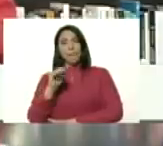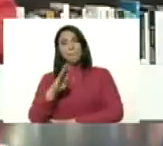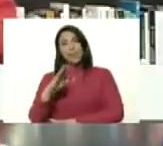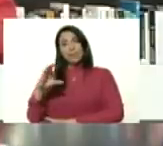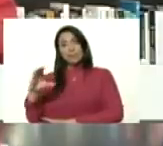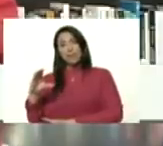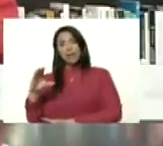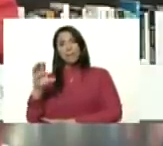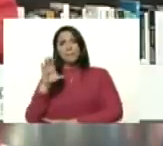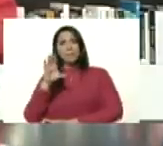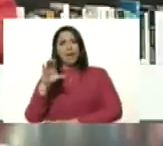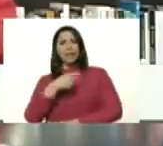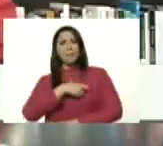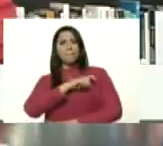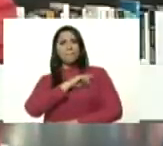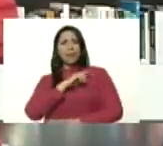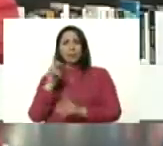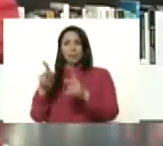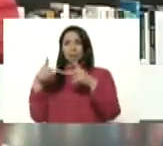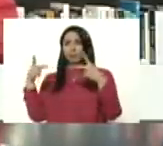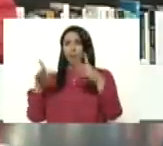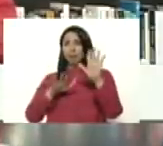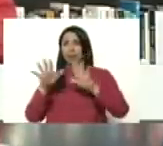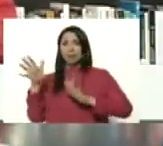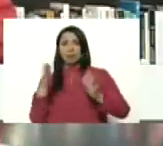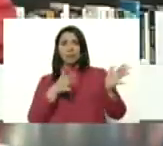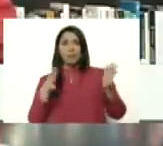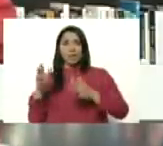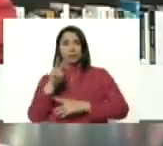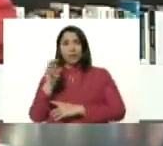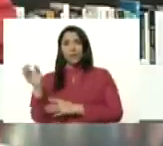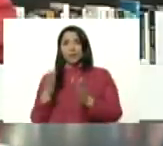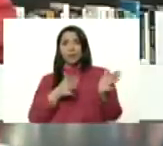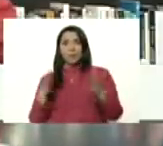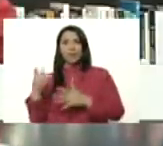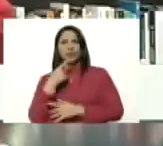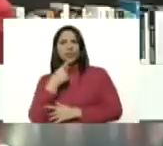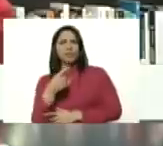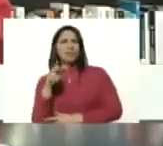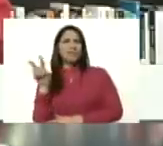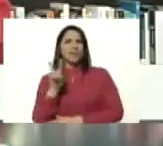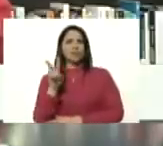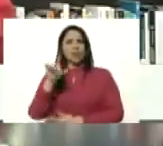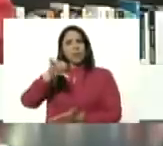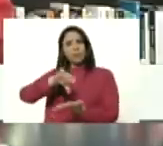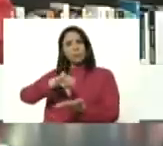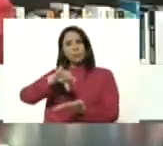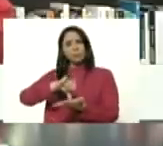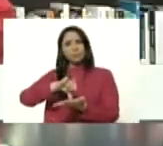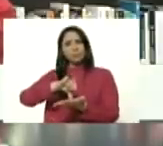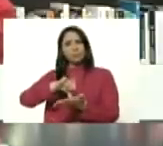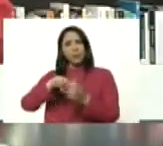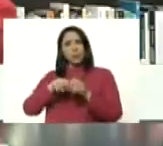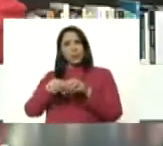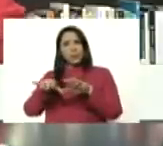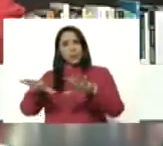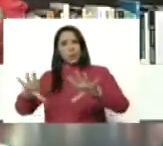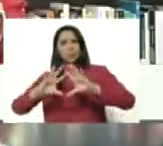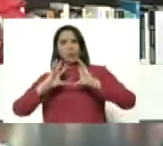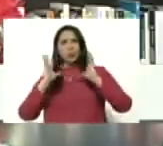de España. El 15 de marzo, el 20 de marzo, decían que Venezuela iba a ser el epicentro de la pandemia en el